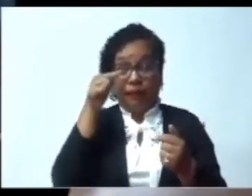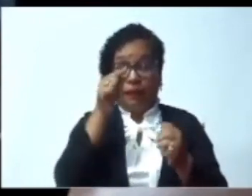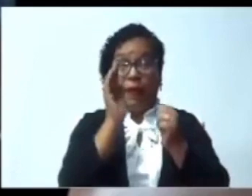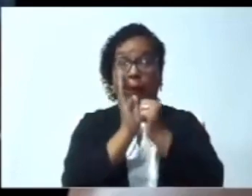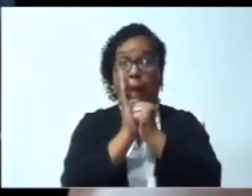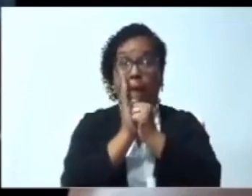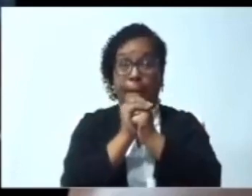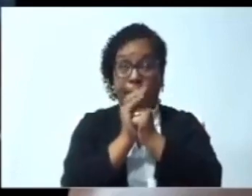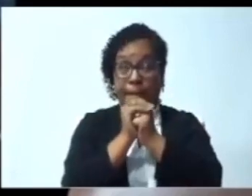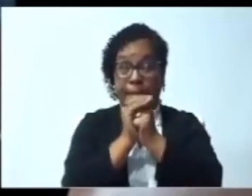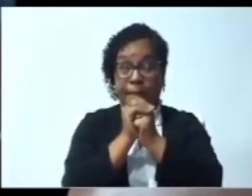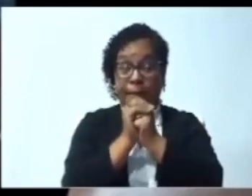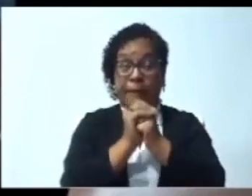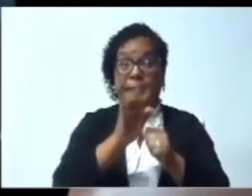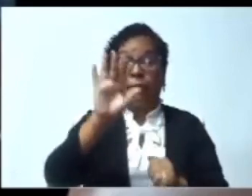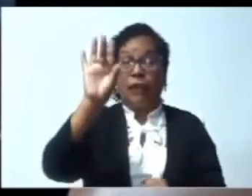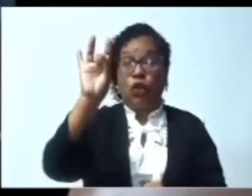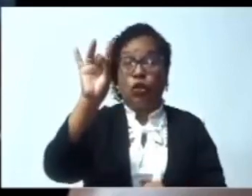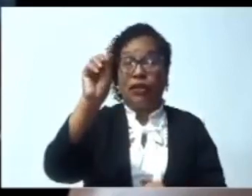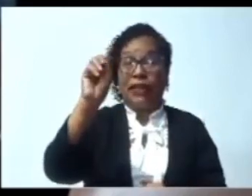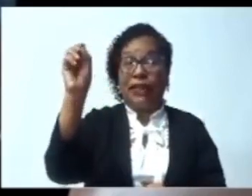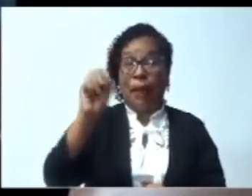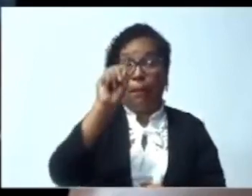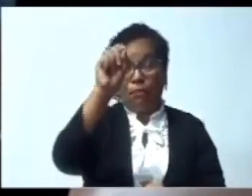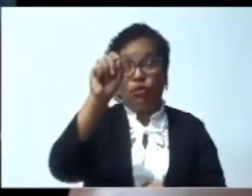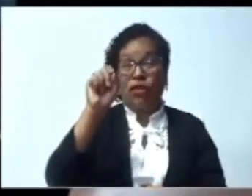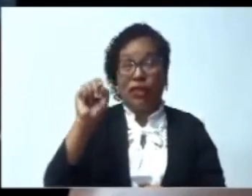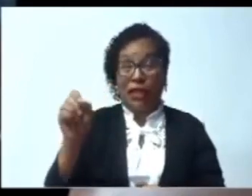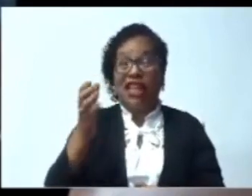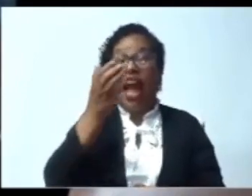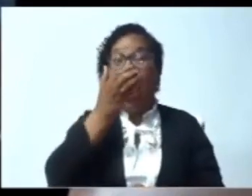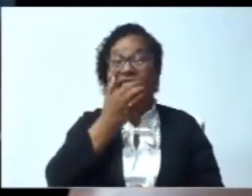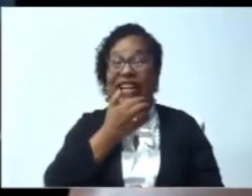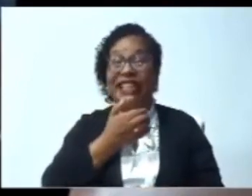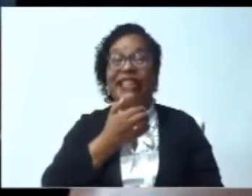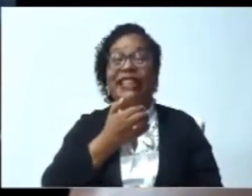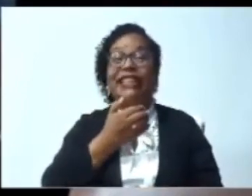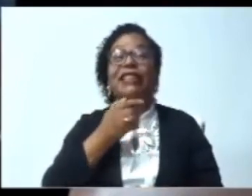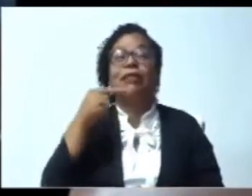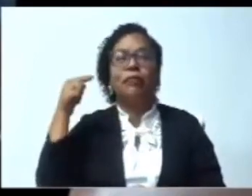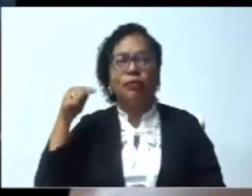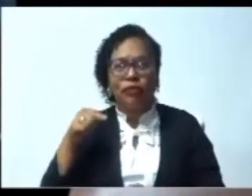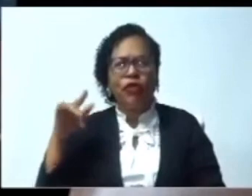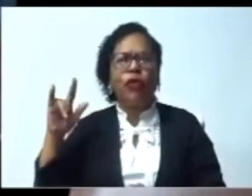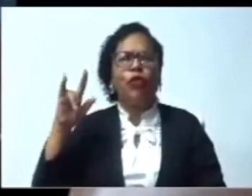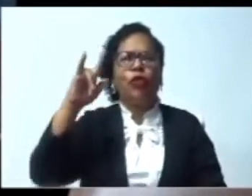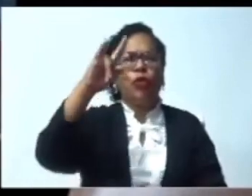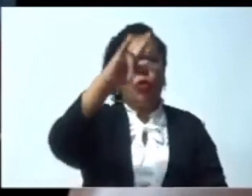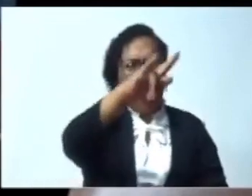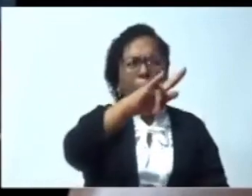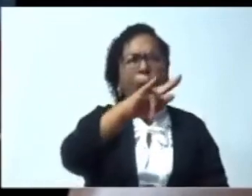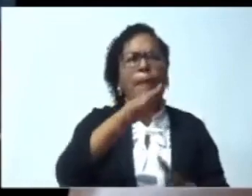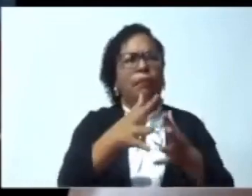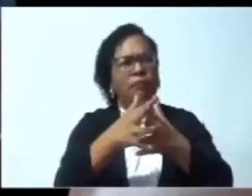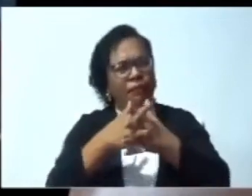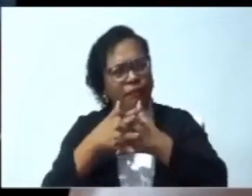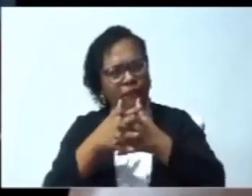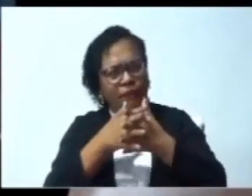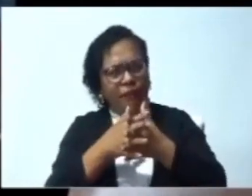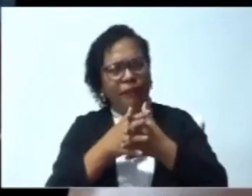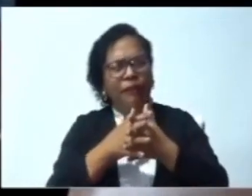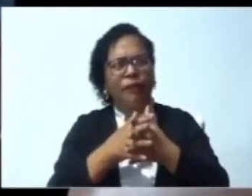los mangos que se exportan a diferentes partes del mundo, como Estados Unidos, Canadá y